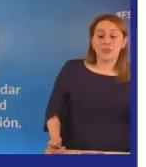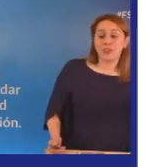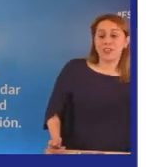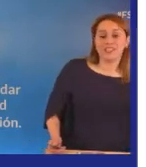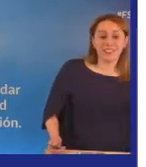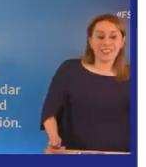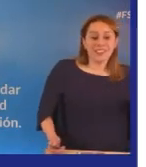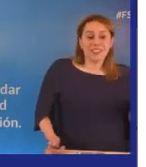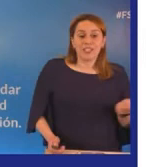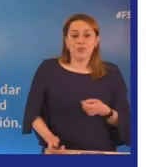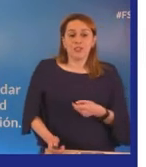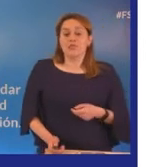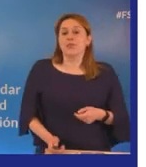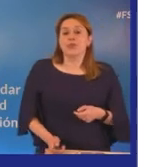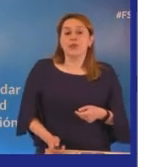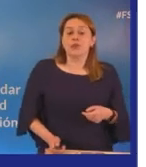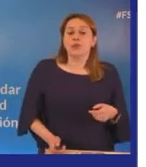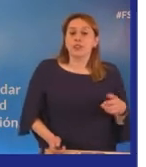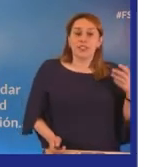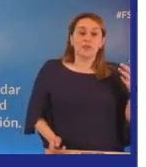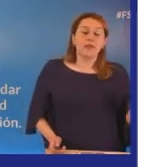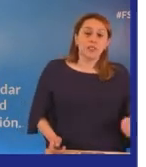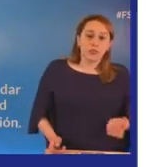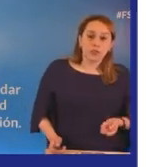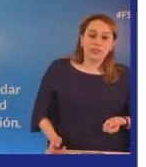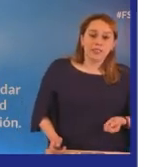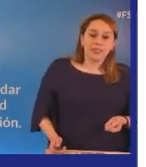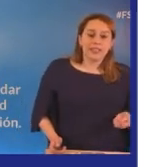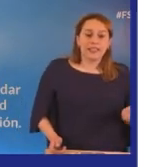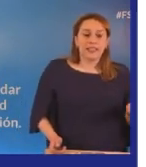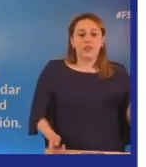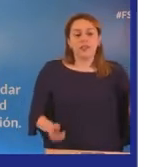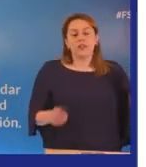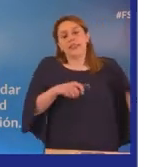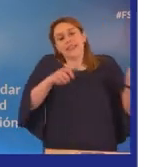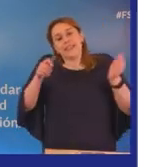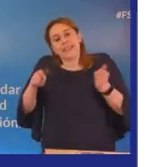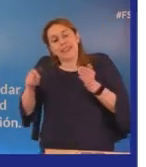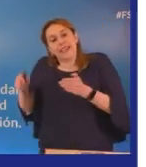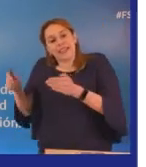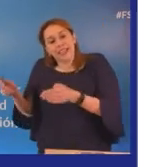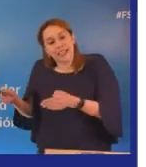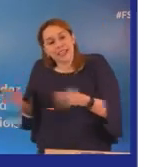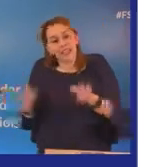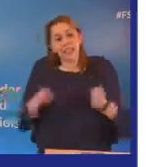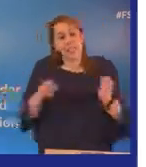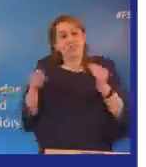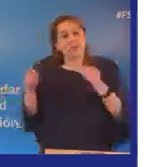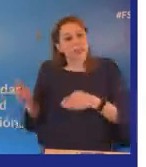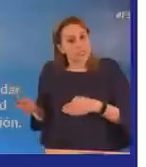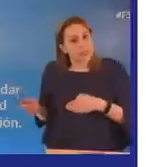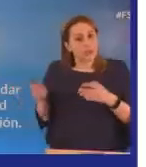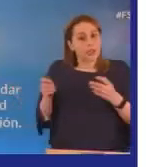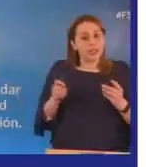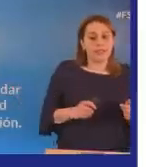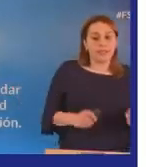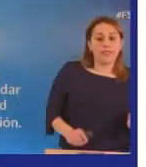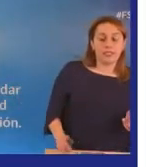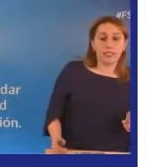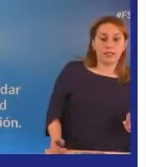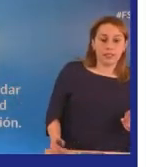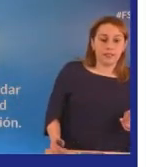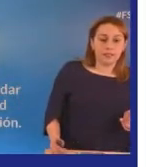estas conferencias, es un trastorno neurocognitivo mayor, es degenerativo, es progresivo e